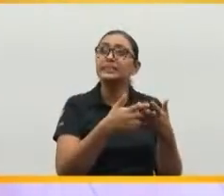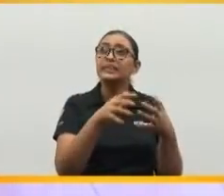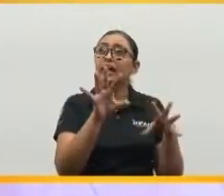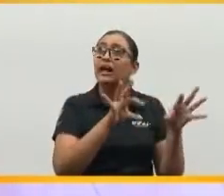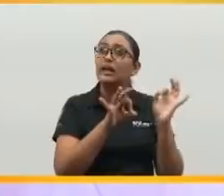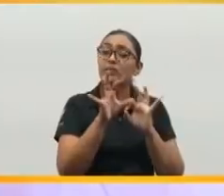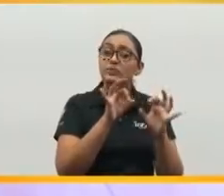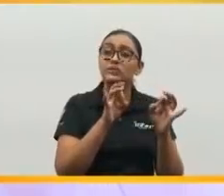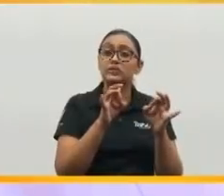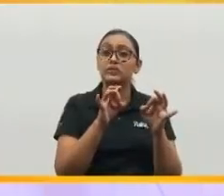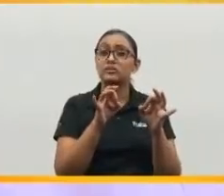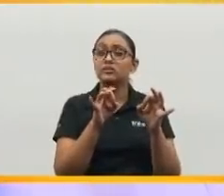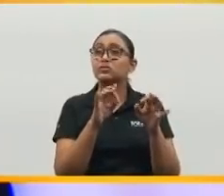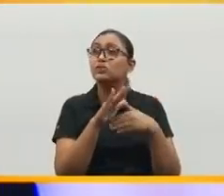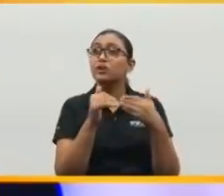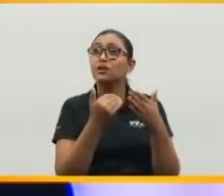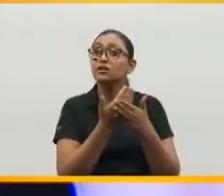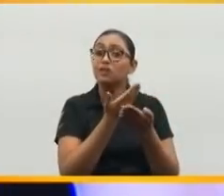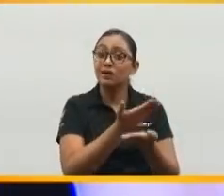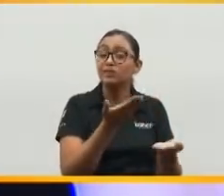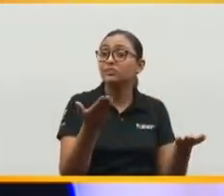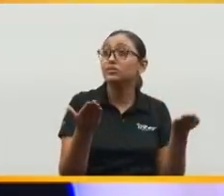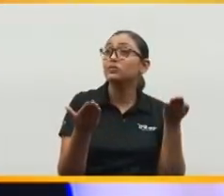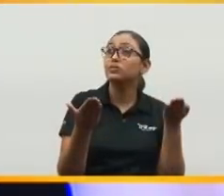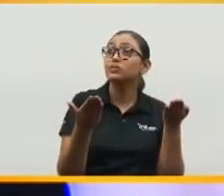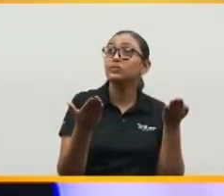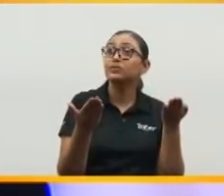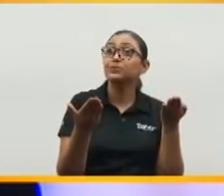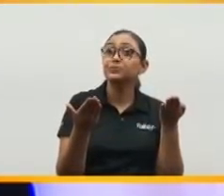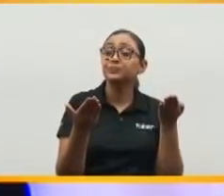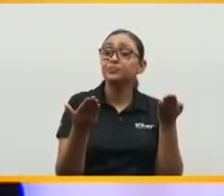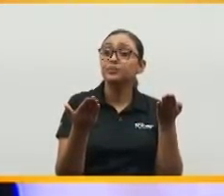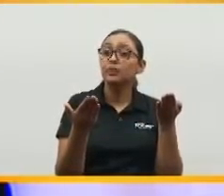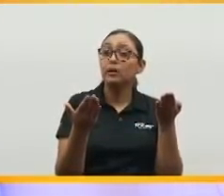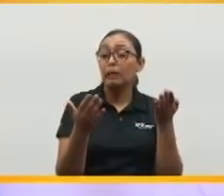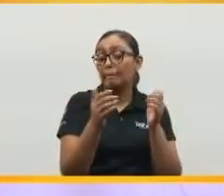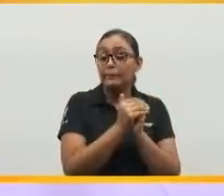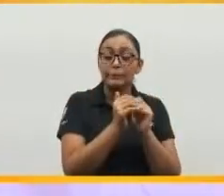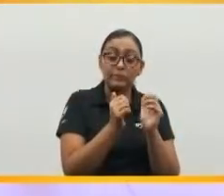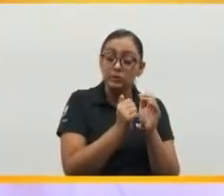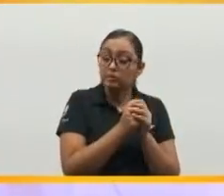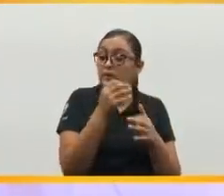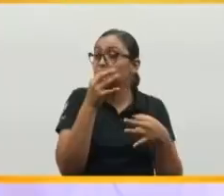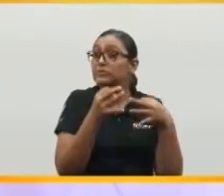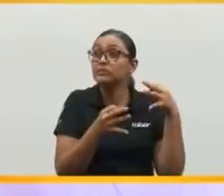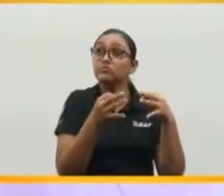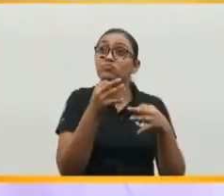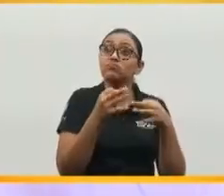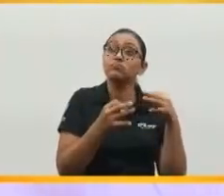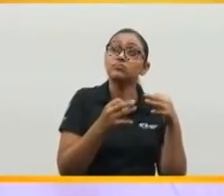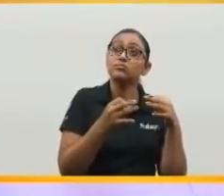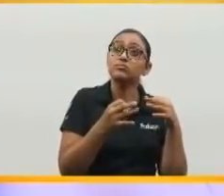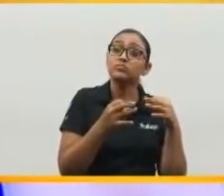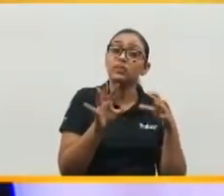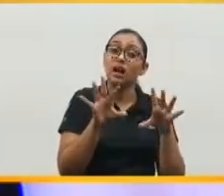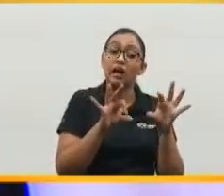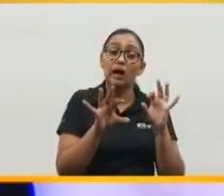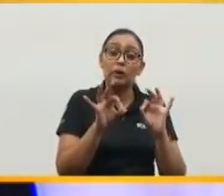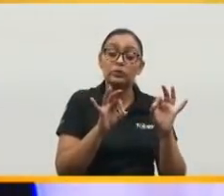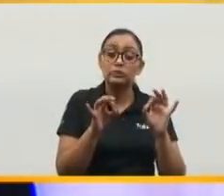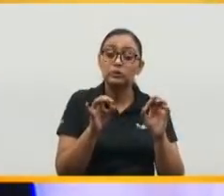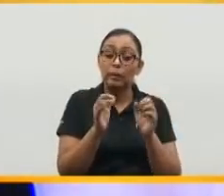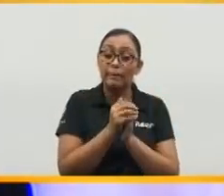bienes, Señor, aquellos que están atravesando por diferentes problemas judiciales, por aquellos que están metidos en una